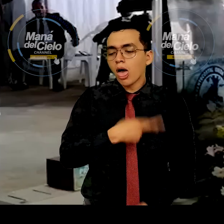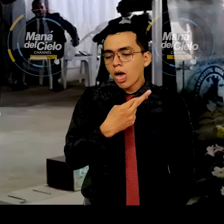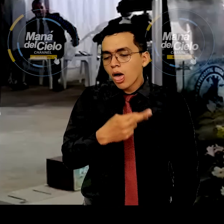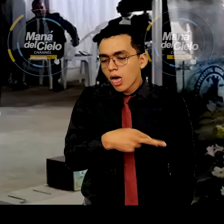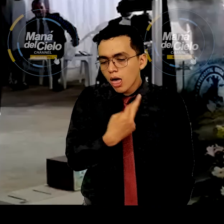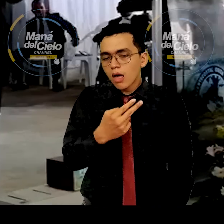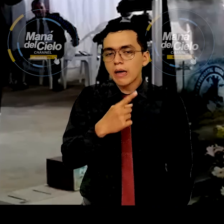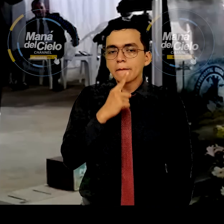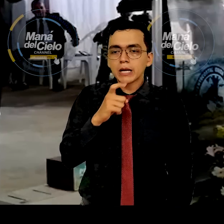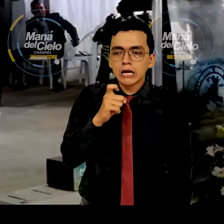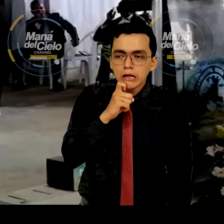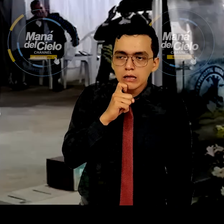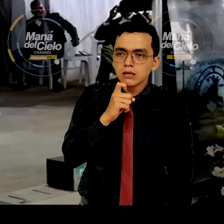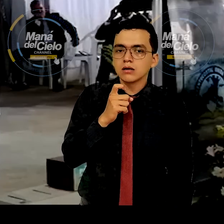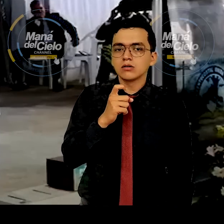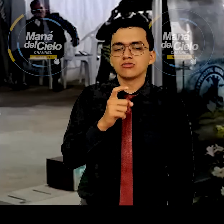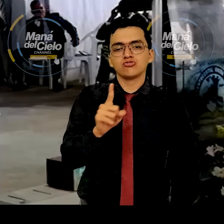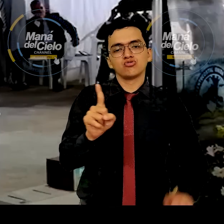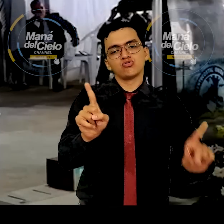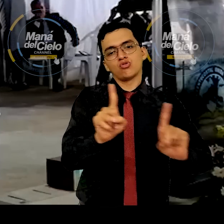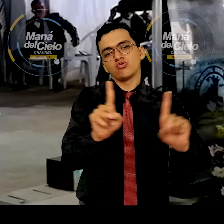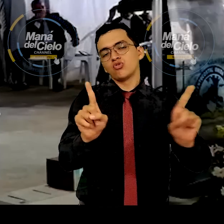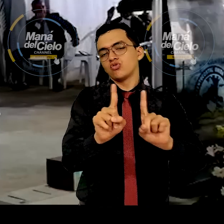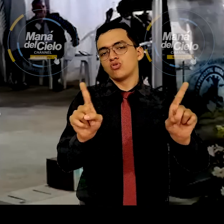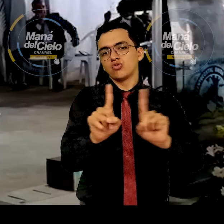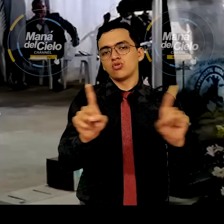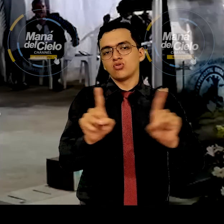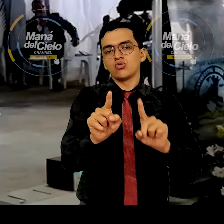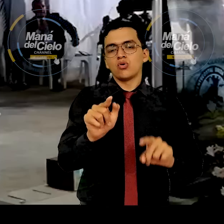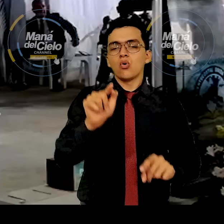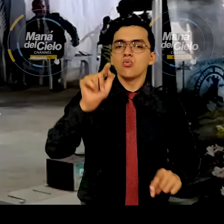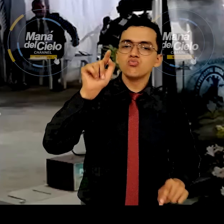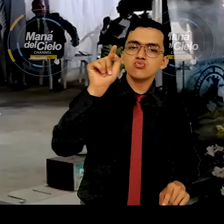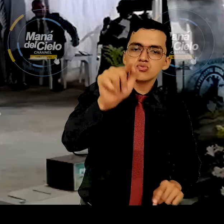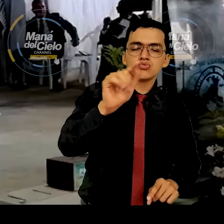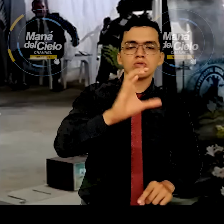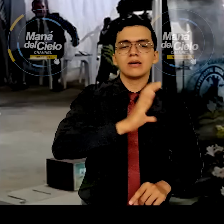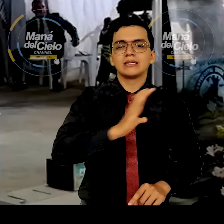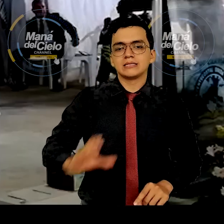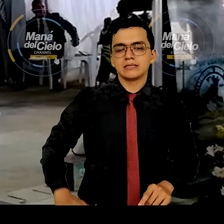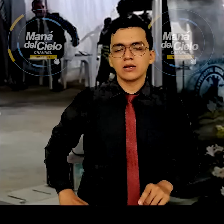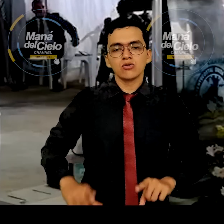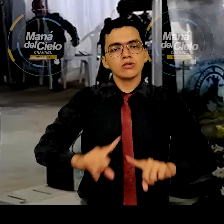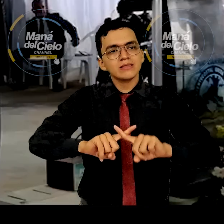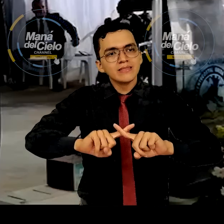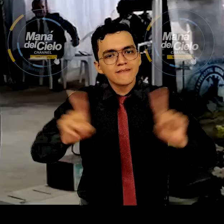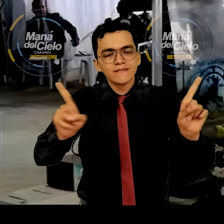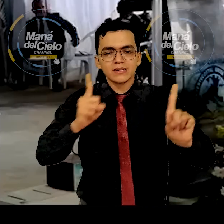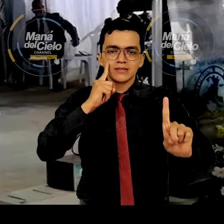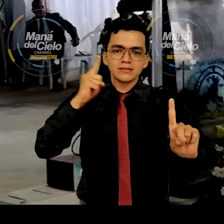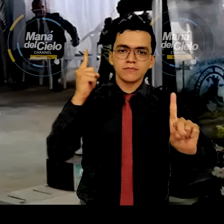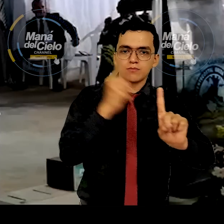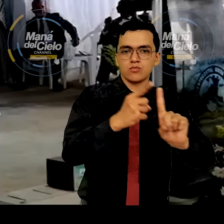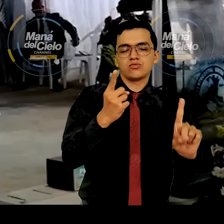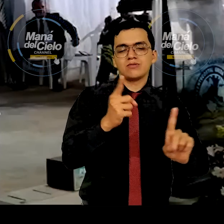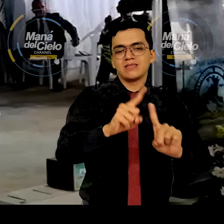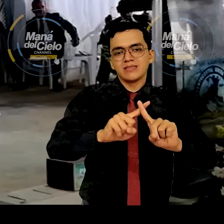para aprender a aplaudir y a cantar. Gloria a Dios que canta y aplaude. Eso no fue la razón. Si tú fueras